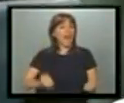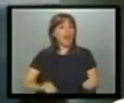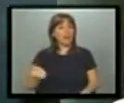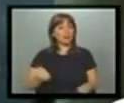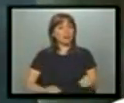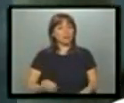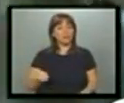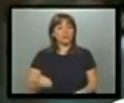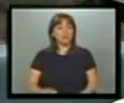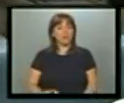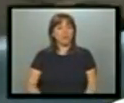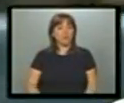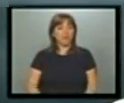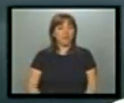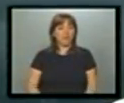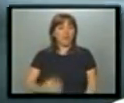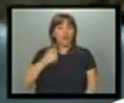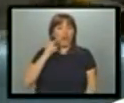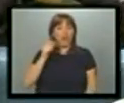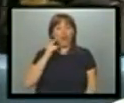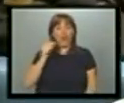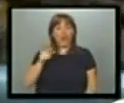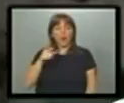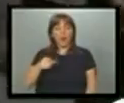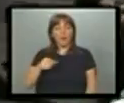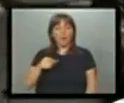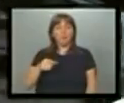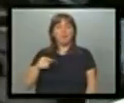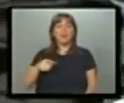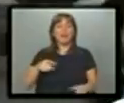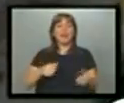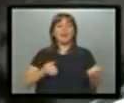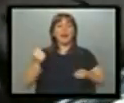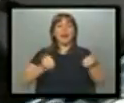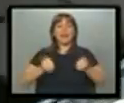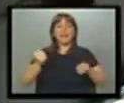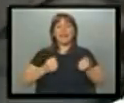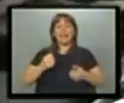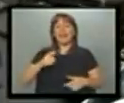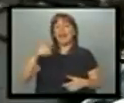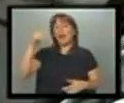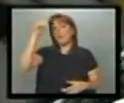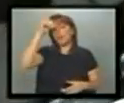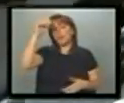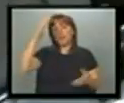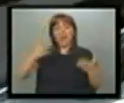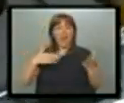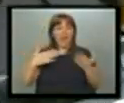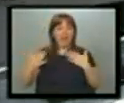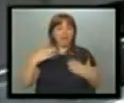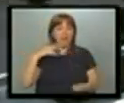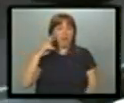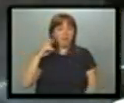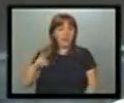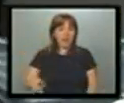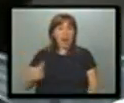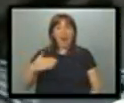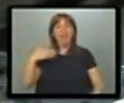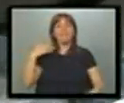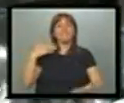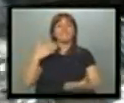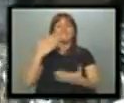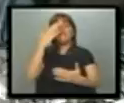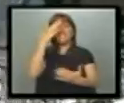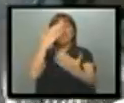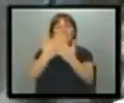el auto y el conductor, que en este momento está hablando con la policía, que no quiere hacer declaraciones, pero podemos ver el frente y acá vemos que